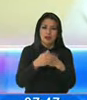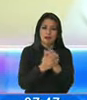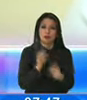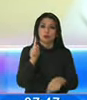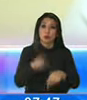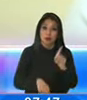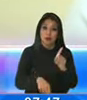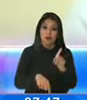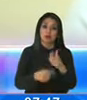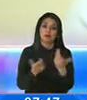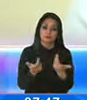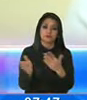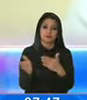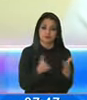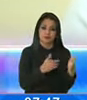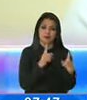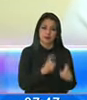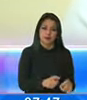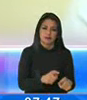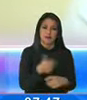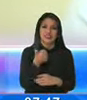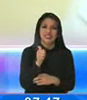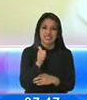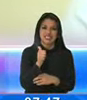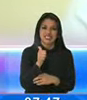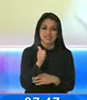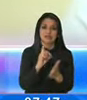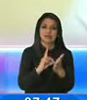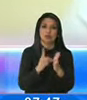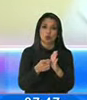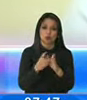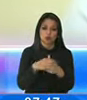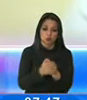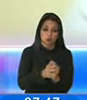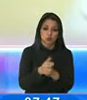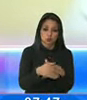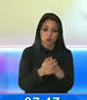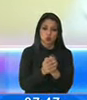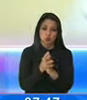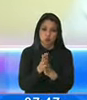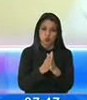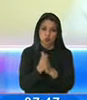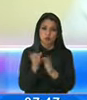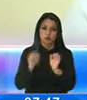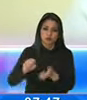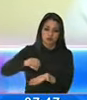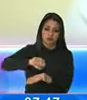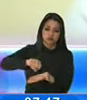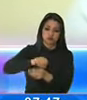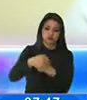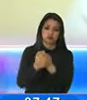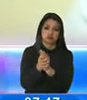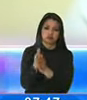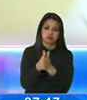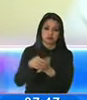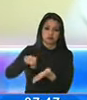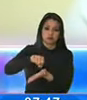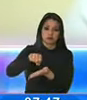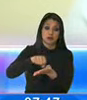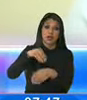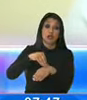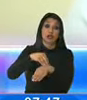manos con agua y jabón, que debería ser alrededor de 10 segundos con el jaboncito, usar alcohol en gel, que